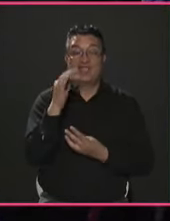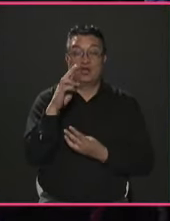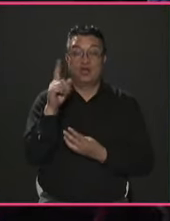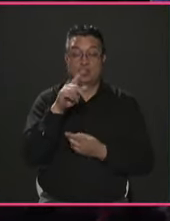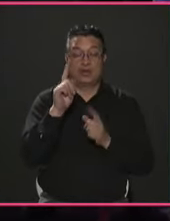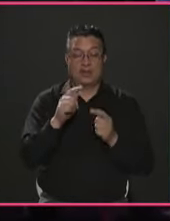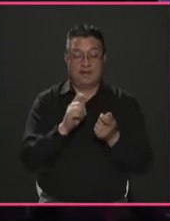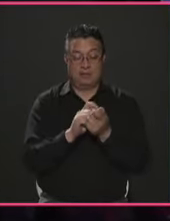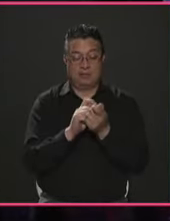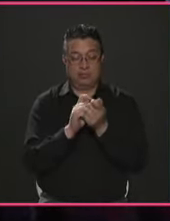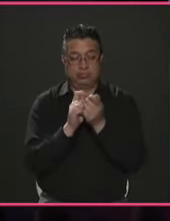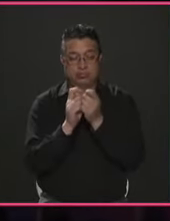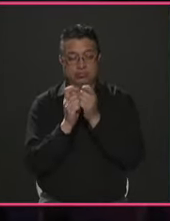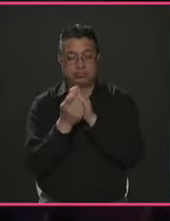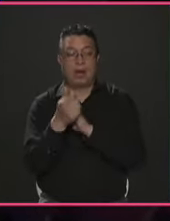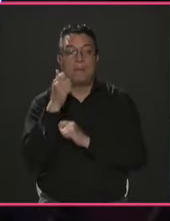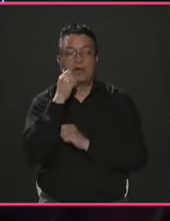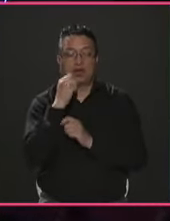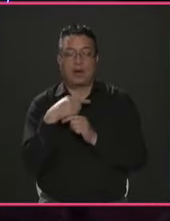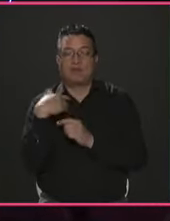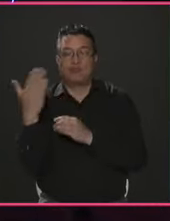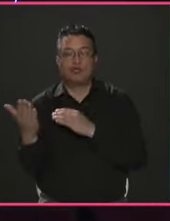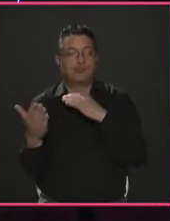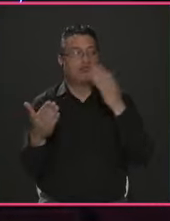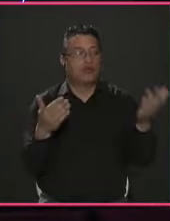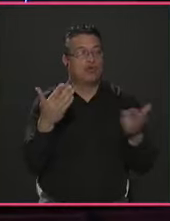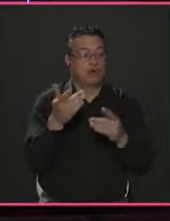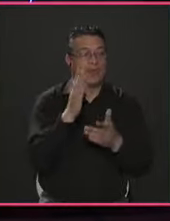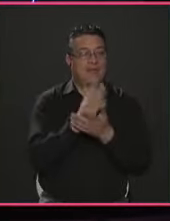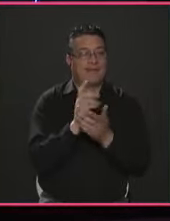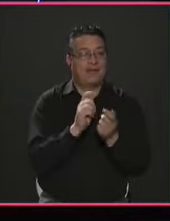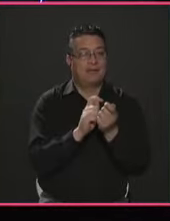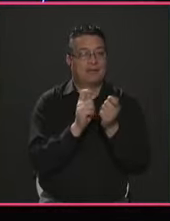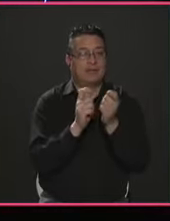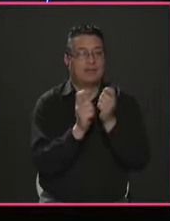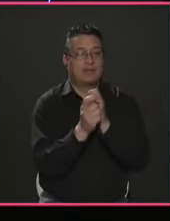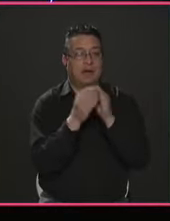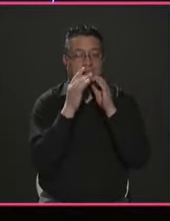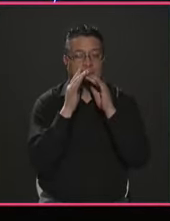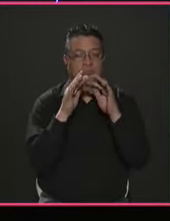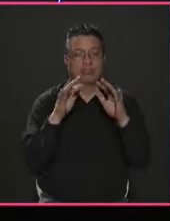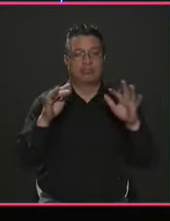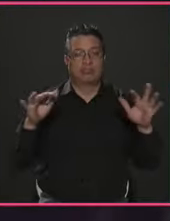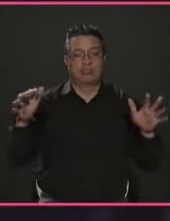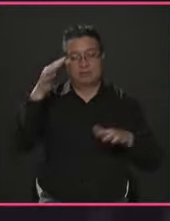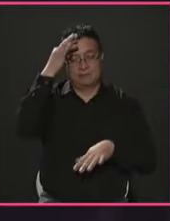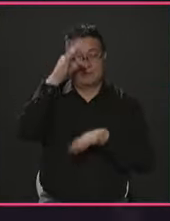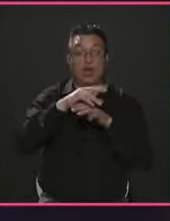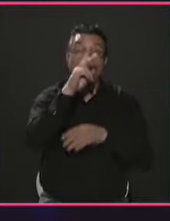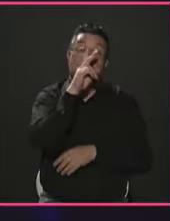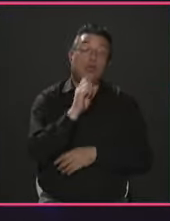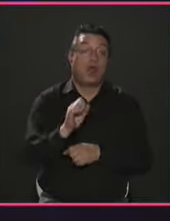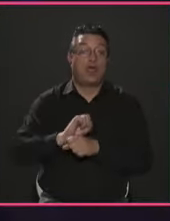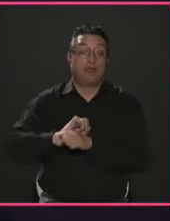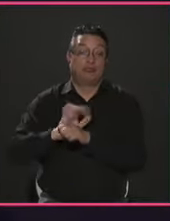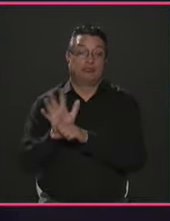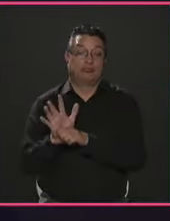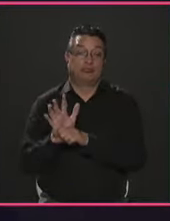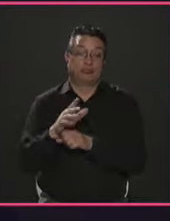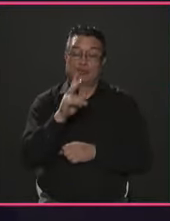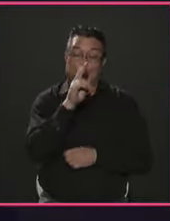encontrar la manera para poder pasar de persona a persona a persona y seguir propagando la enfermedad que el covid-19 el